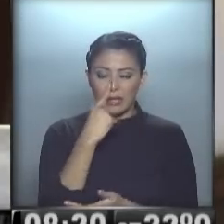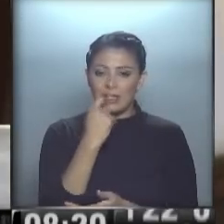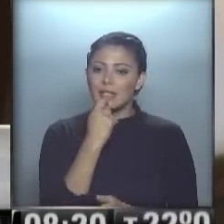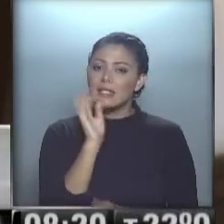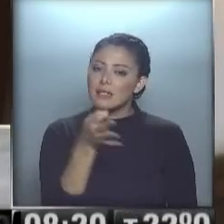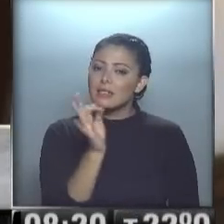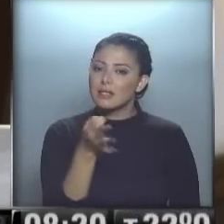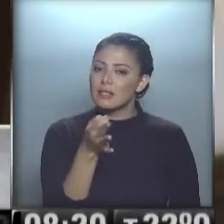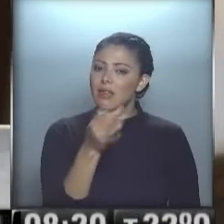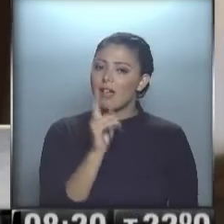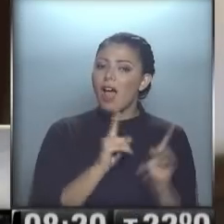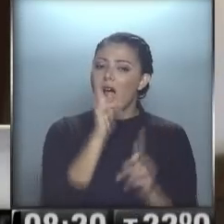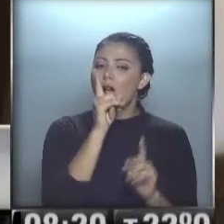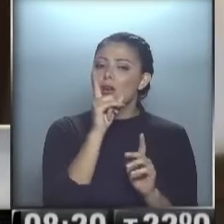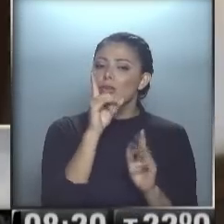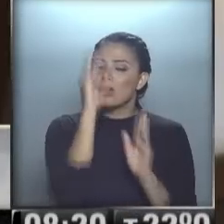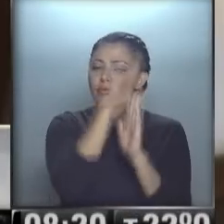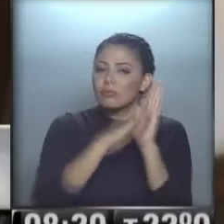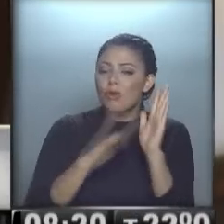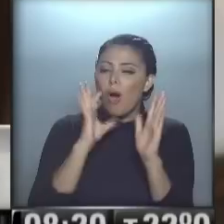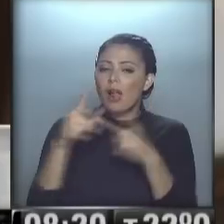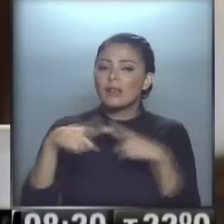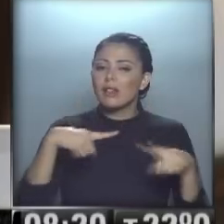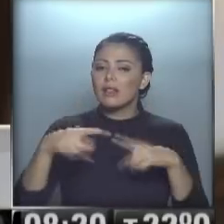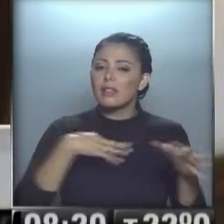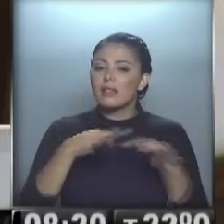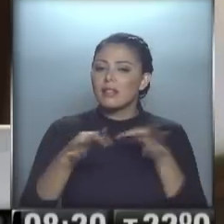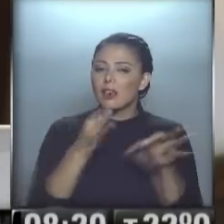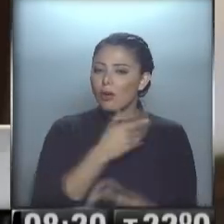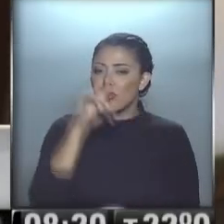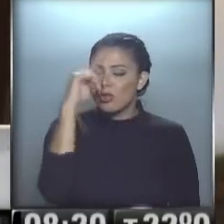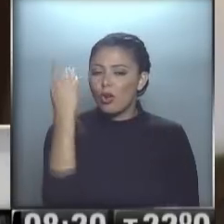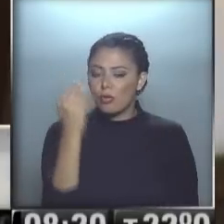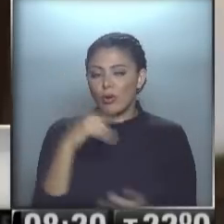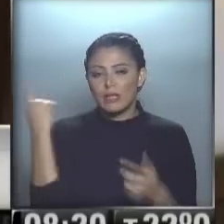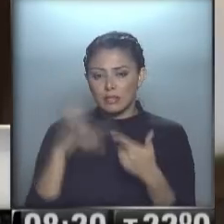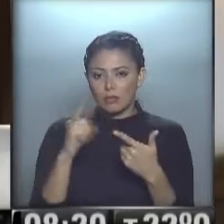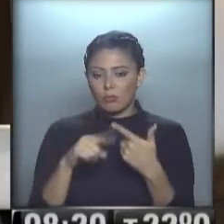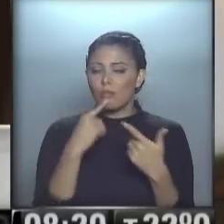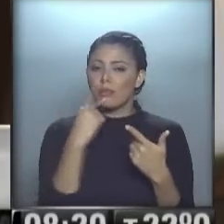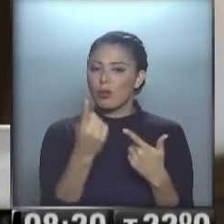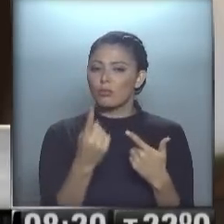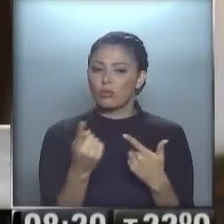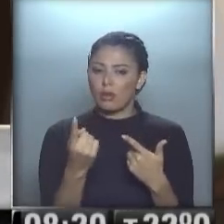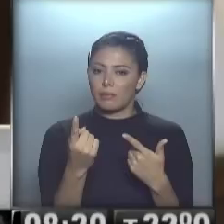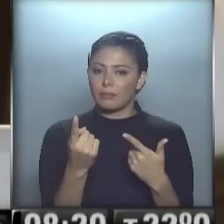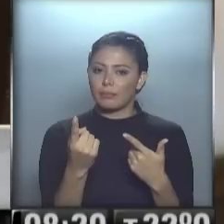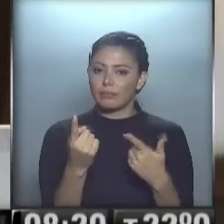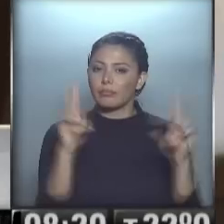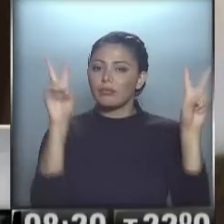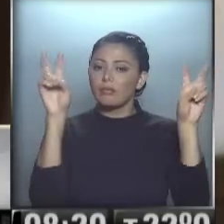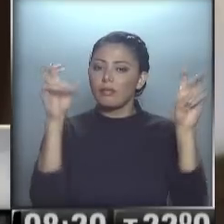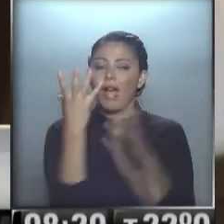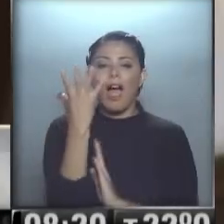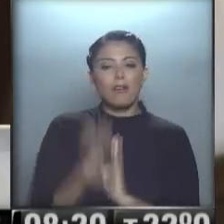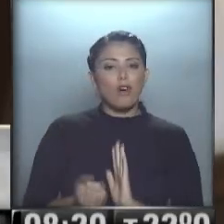conoce alguna letra o la estrategia del gobierno nacional Y en segundo término preguntarle por el tema del